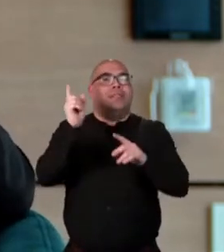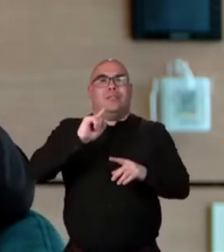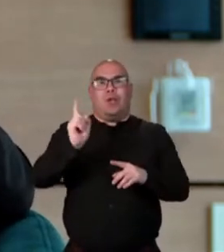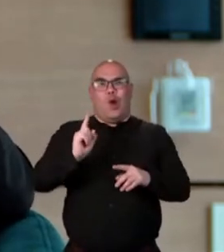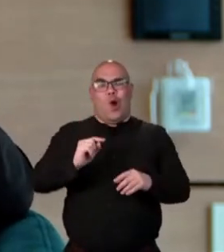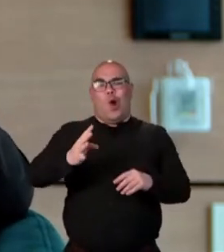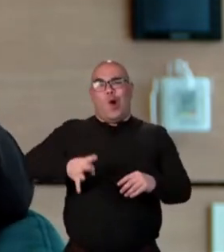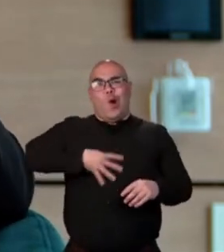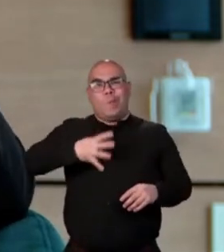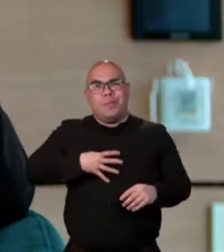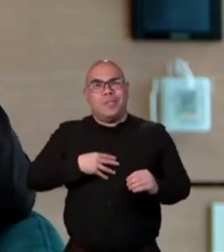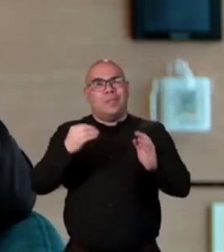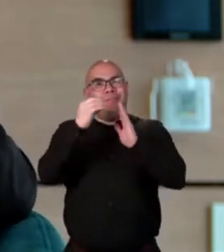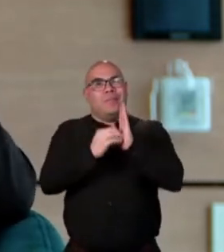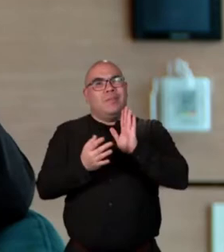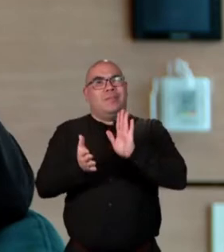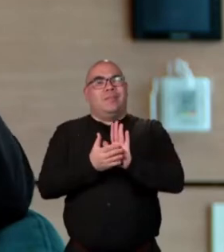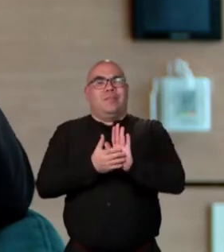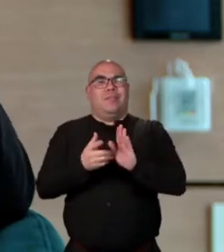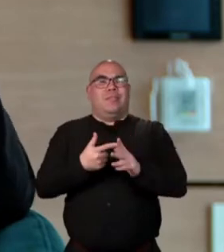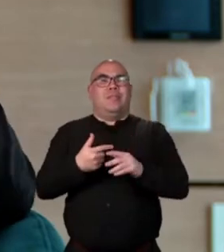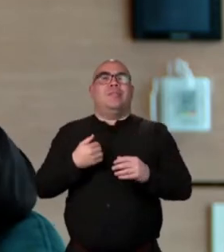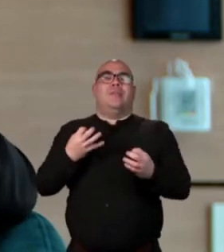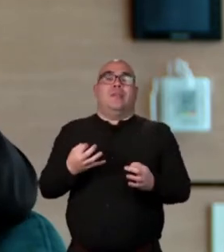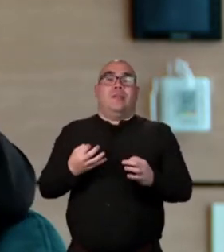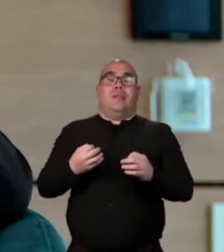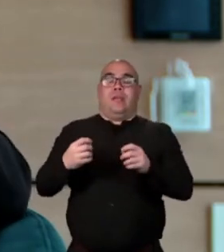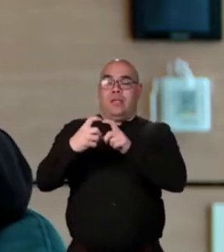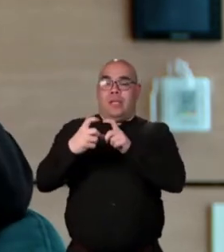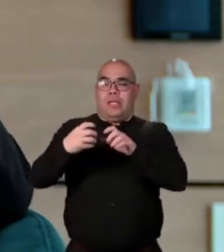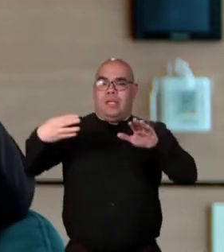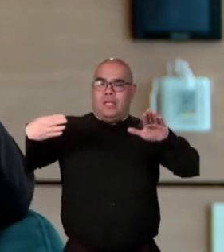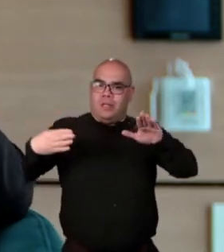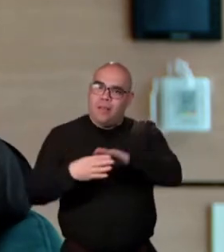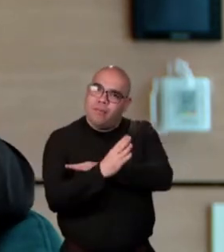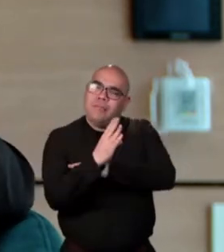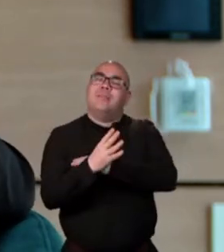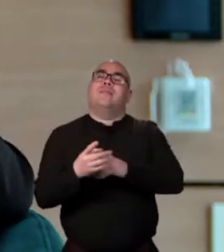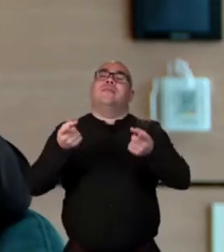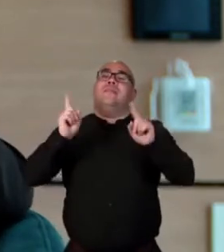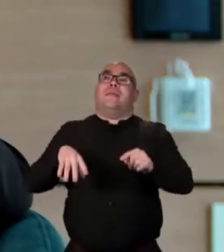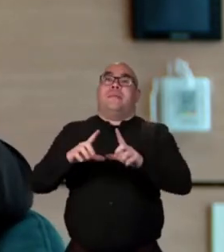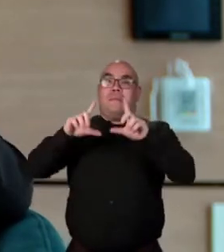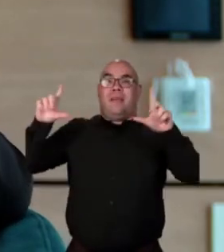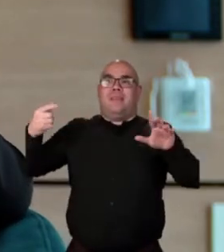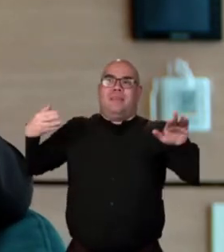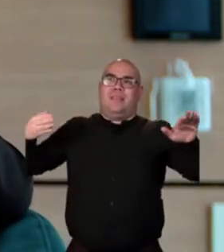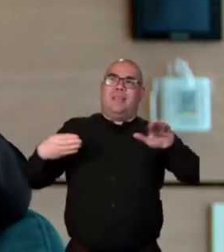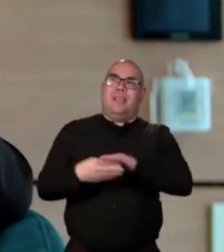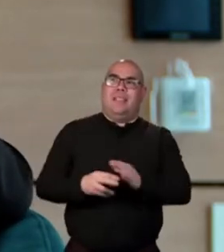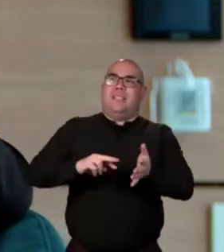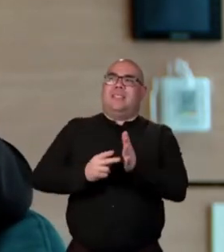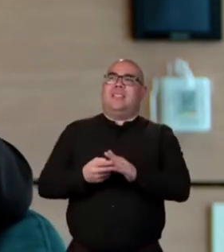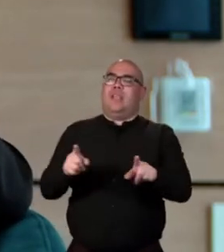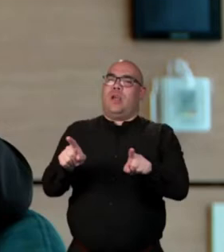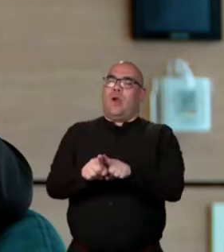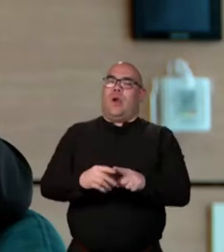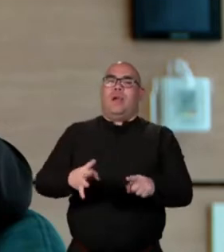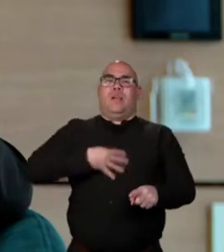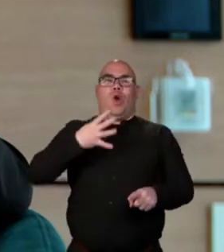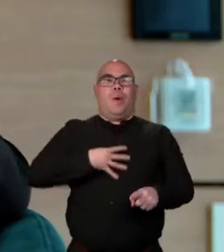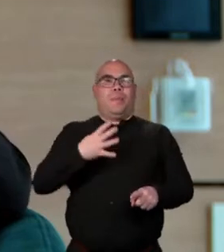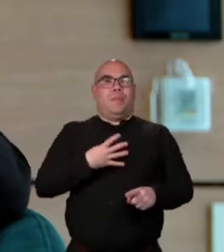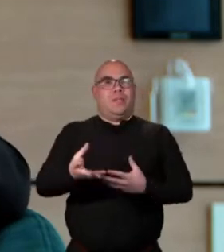certificarlas entonces micro con micro credenciales macro credenciales con insignias digitales que certifiquen las competencias desarrolladas